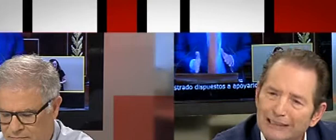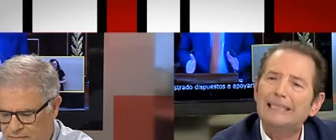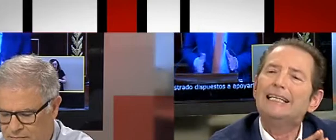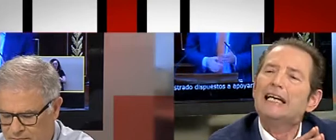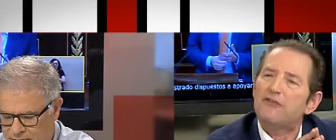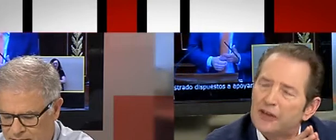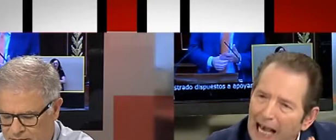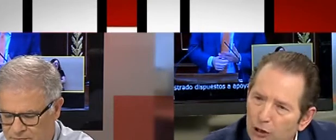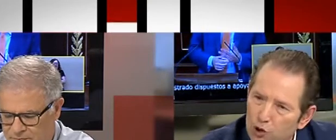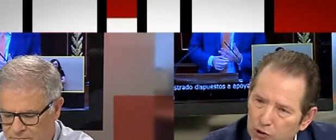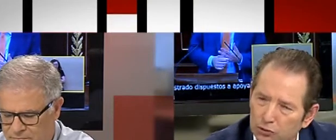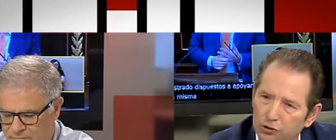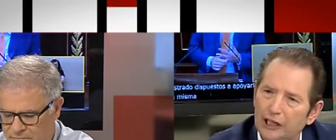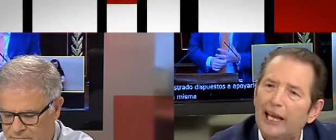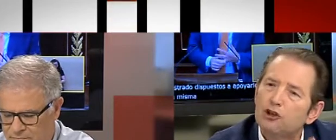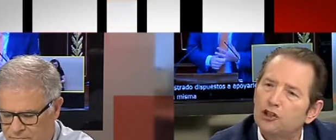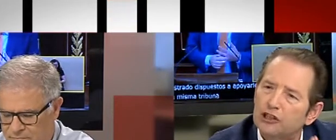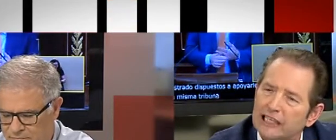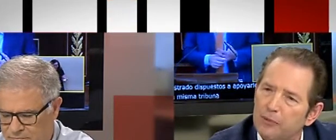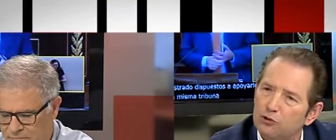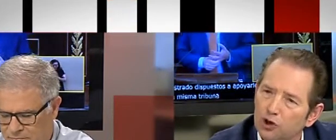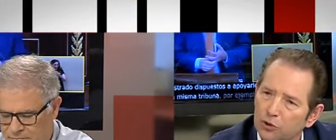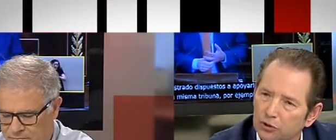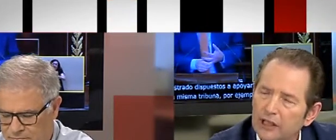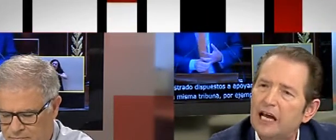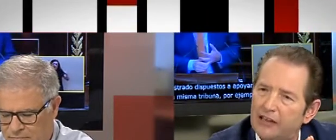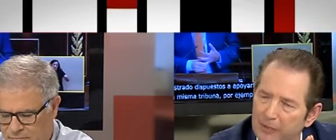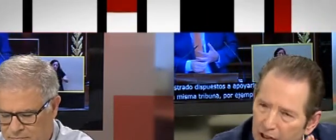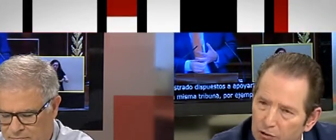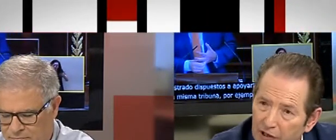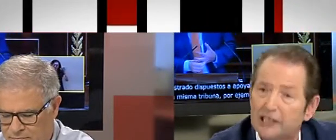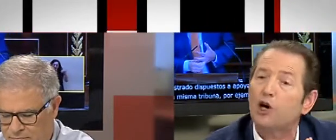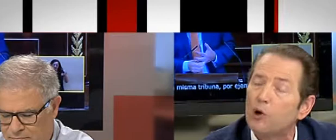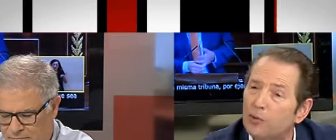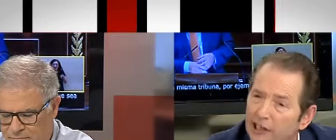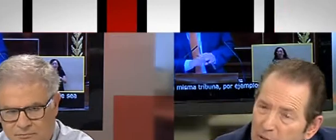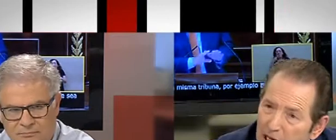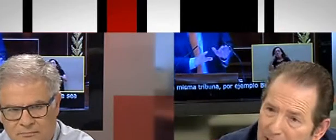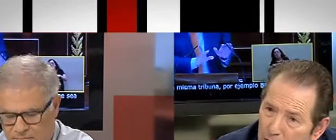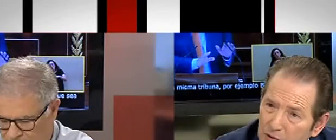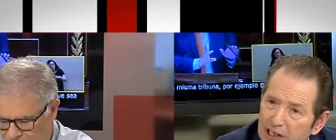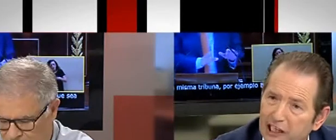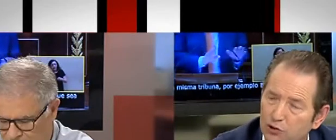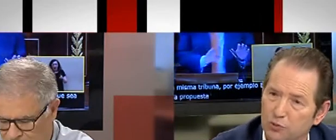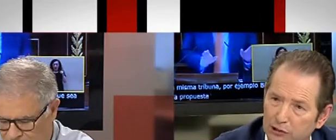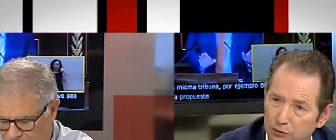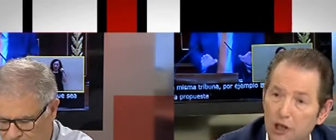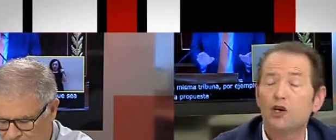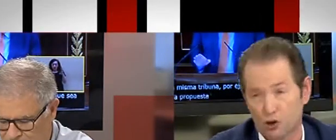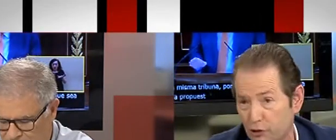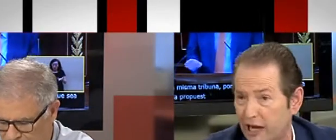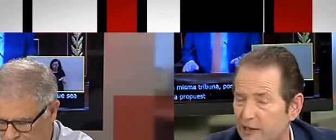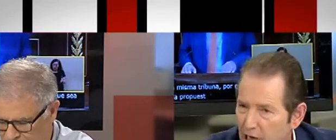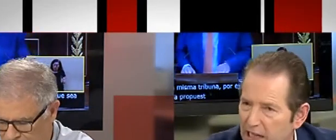es fijar los votos que no se nos escape ni un solo voto hacia el partido socialista como el objetivo del partido socialista en estos momentos